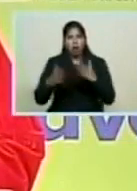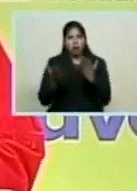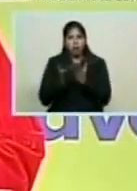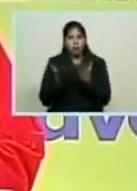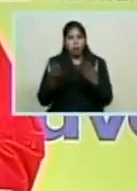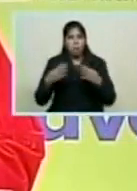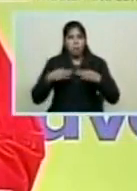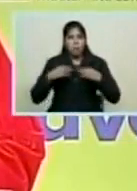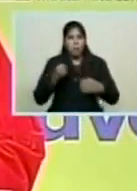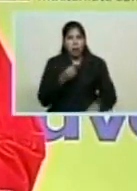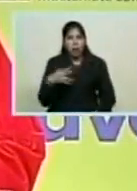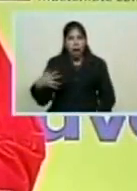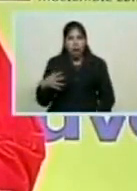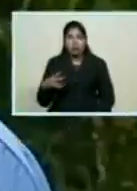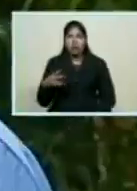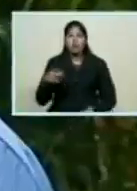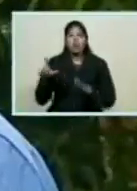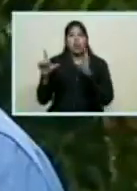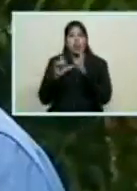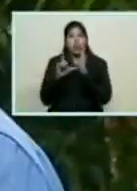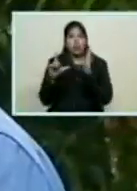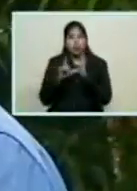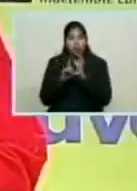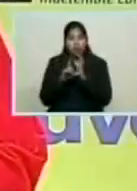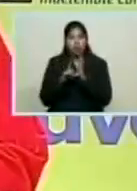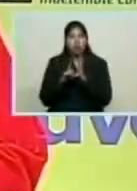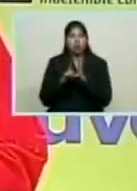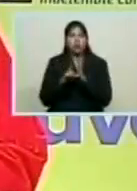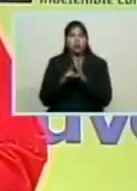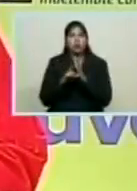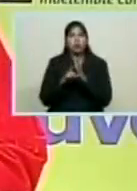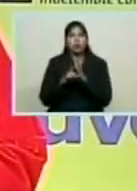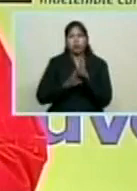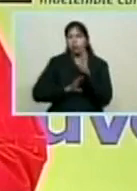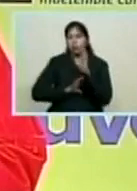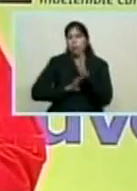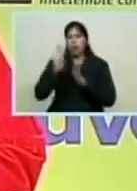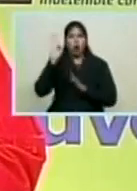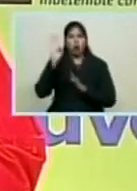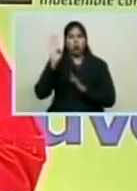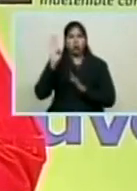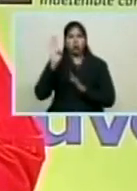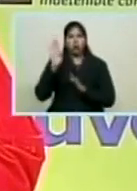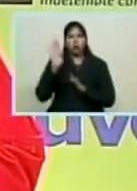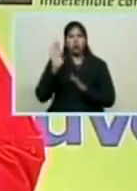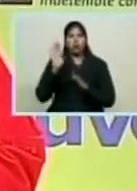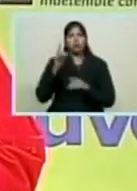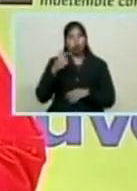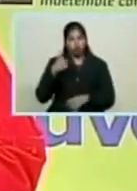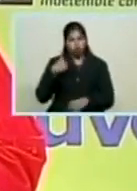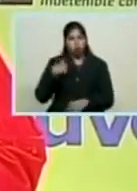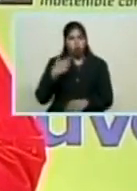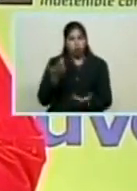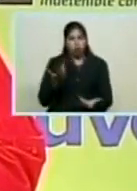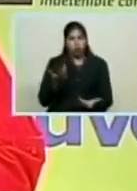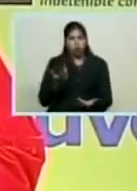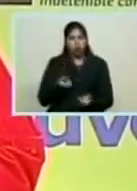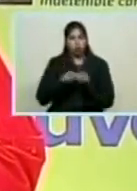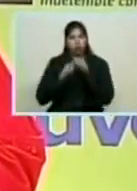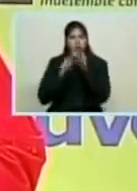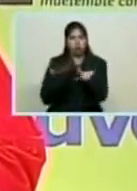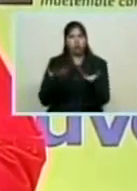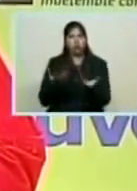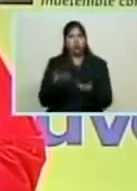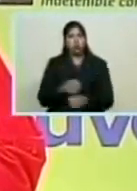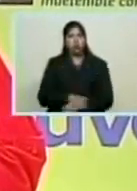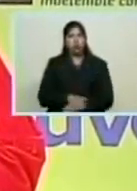primaria y la educación secundaria al punto más alto. Yo digo, para